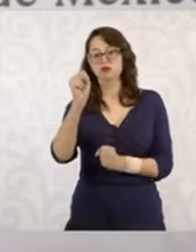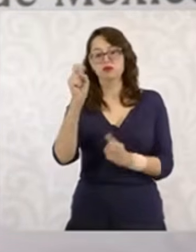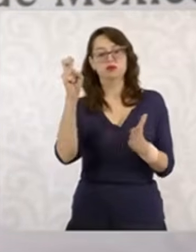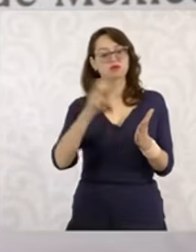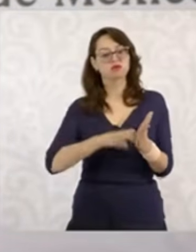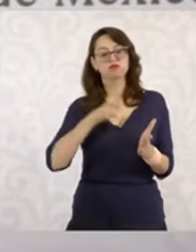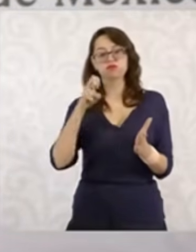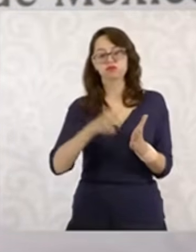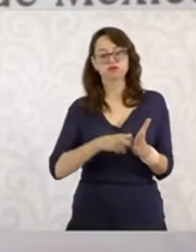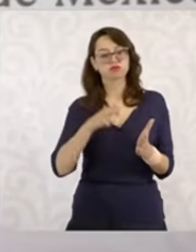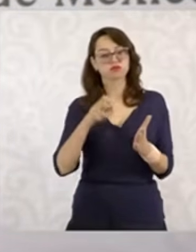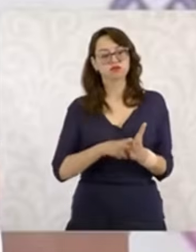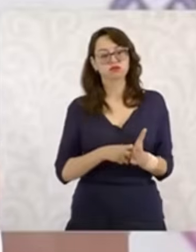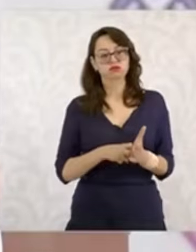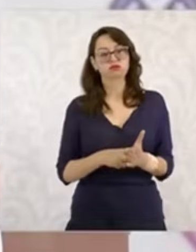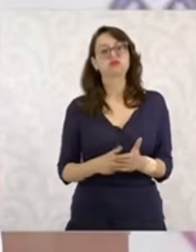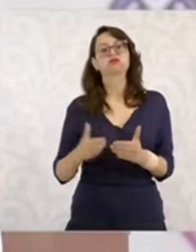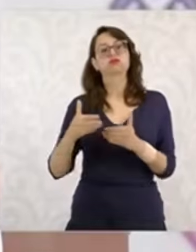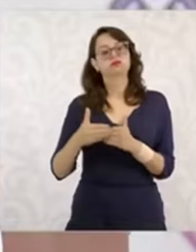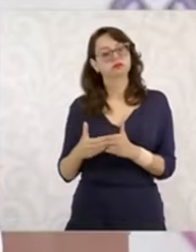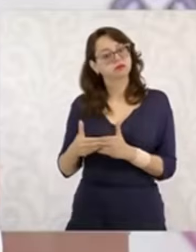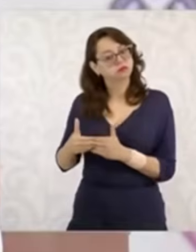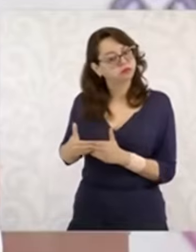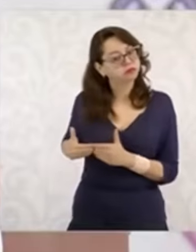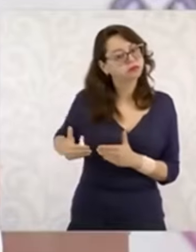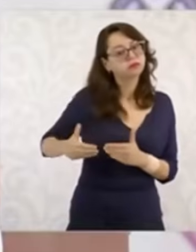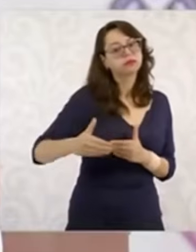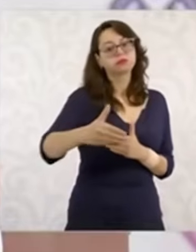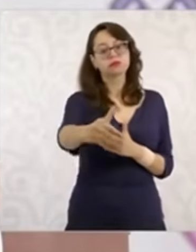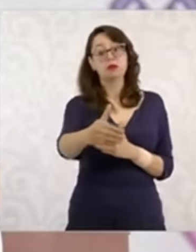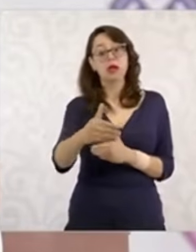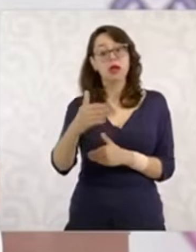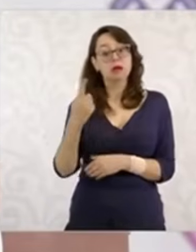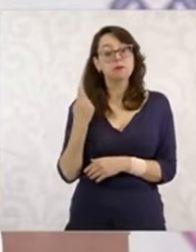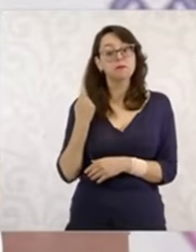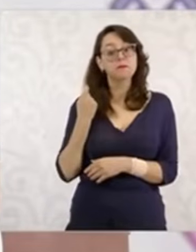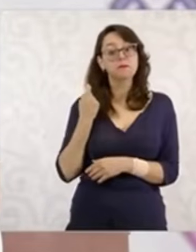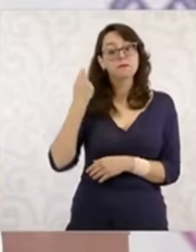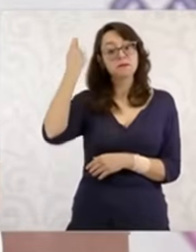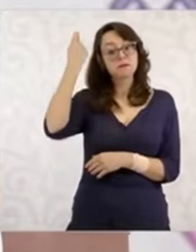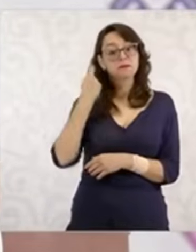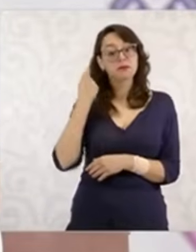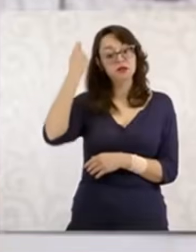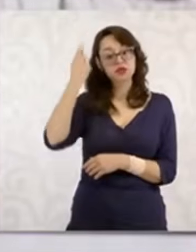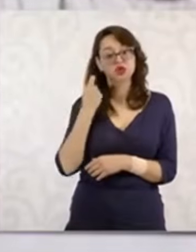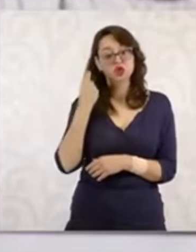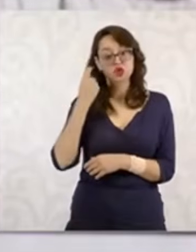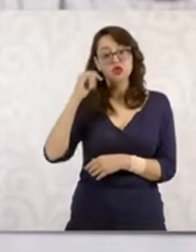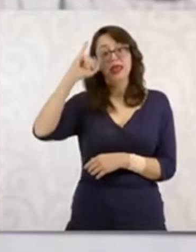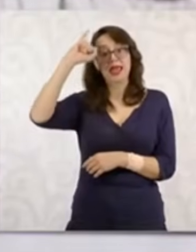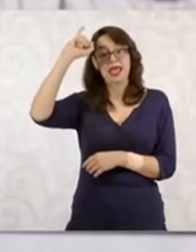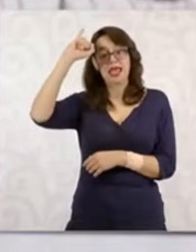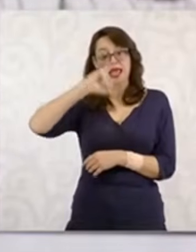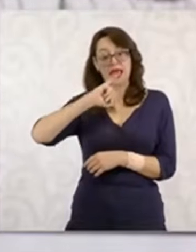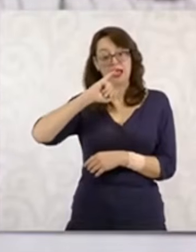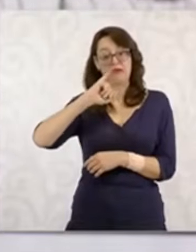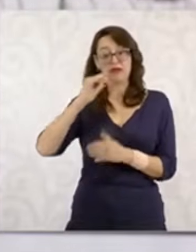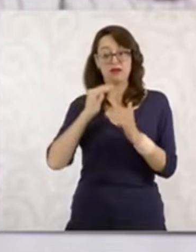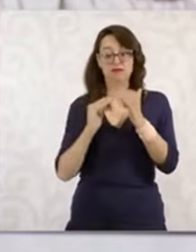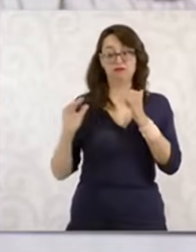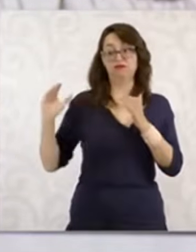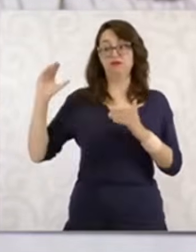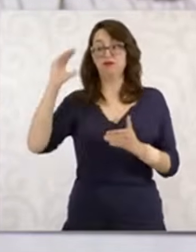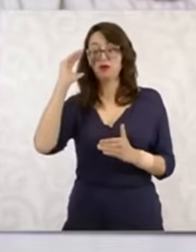partir de ahora la pensión sea la mitad de lo que gana el titular del Ejecutivo Federal.